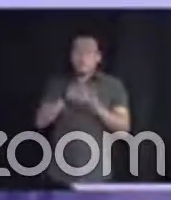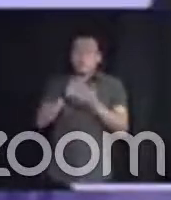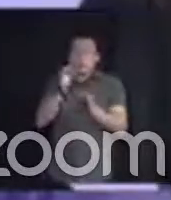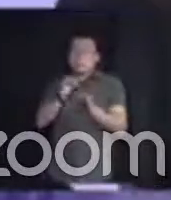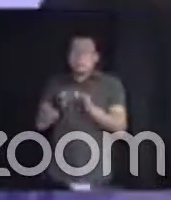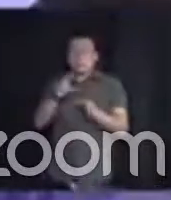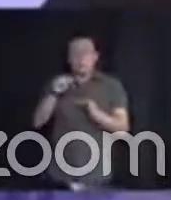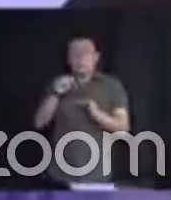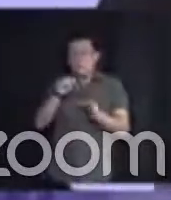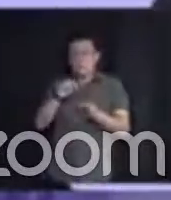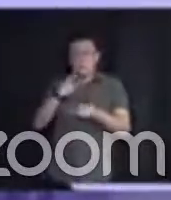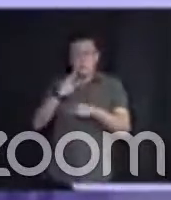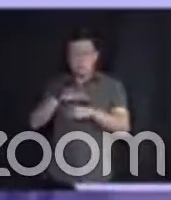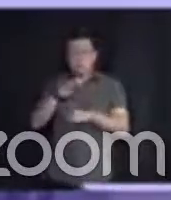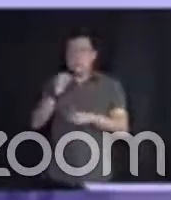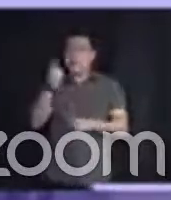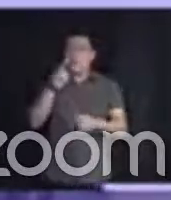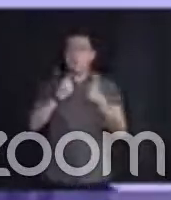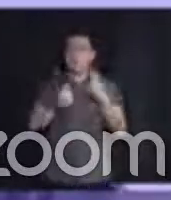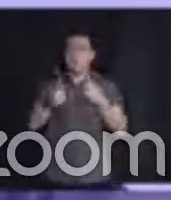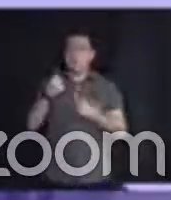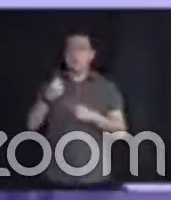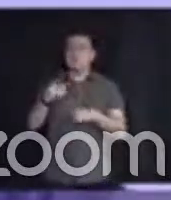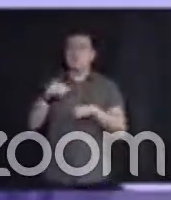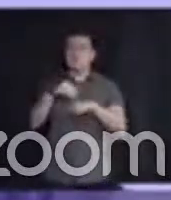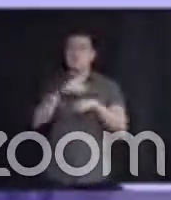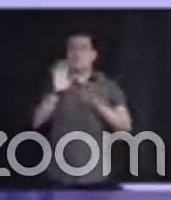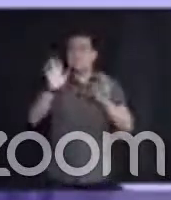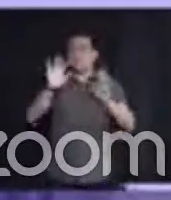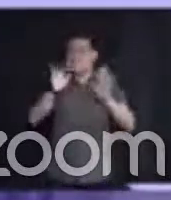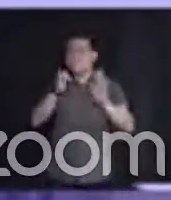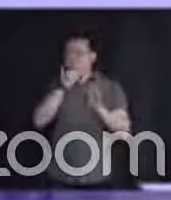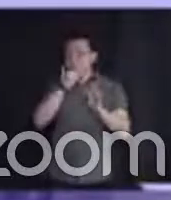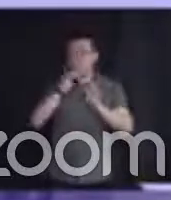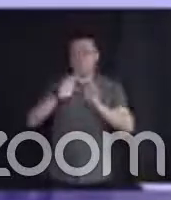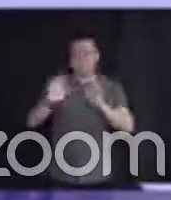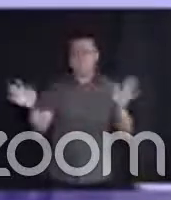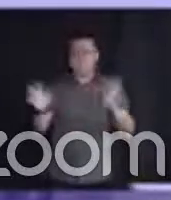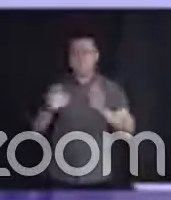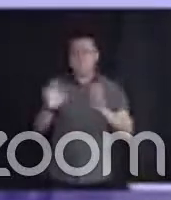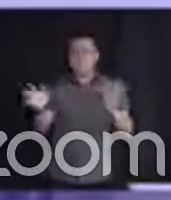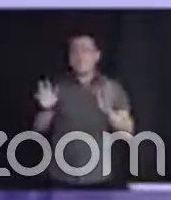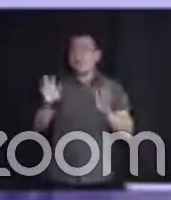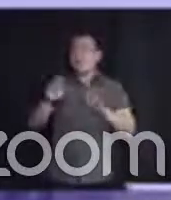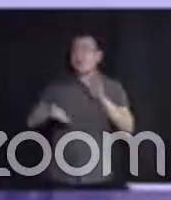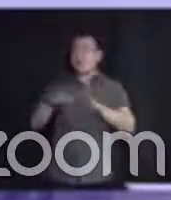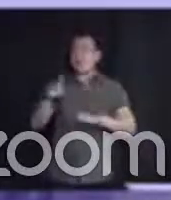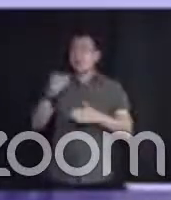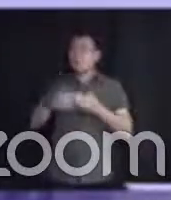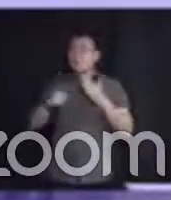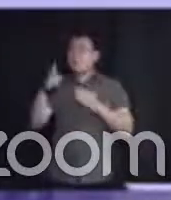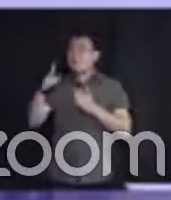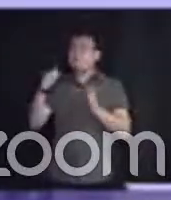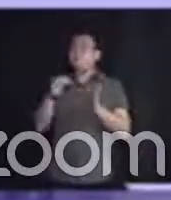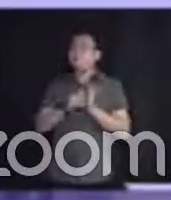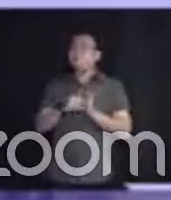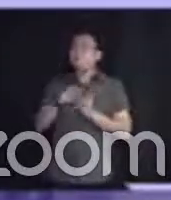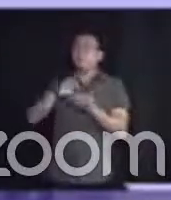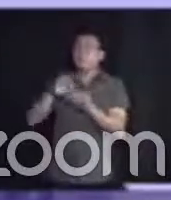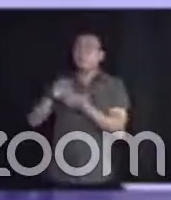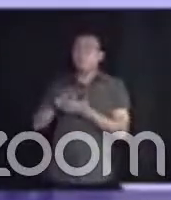por un tubo. Me dicen, es que solo me faltó. Hay veces que, híjoles, ya. Bueno, ¿qué les digo? Me faltaron